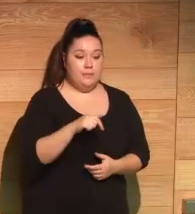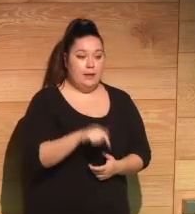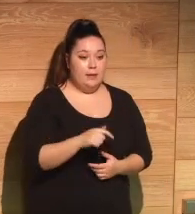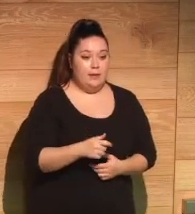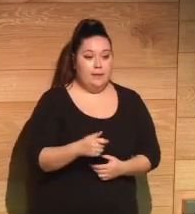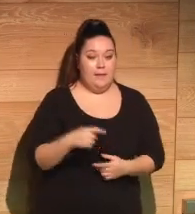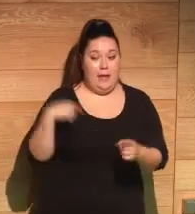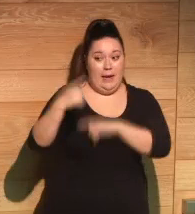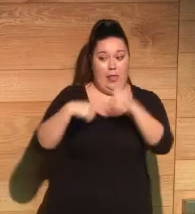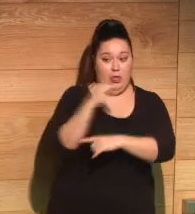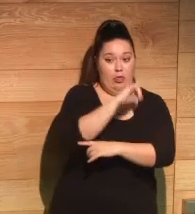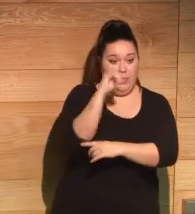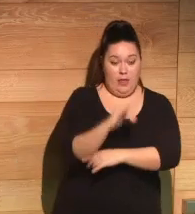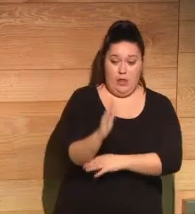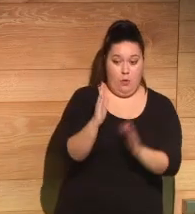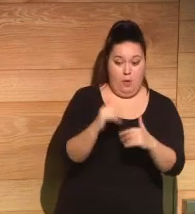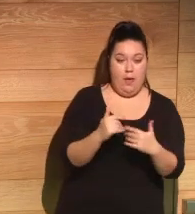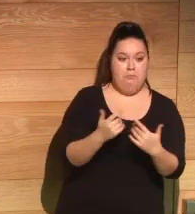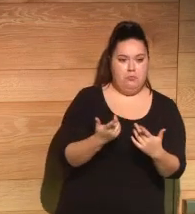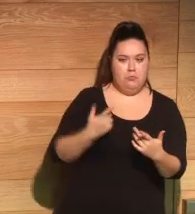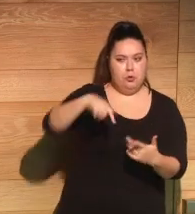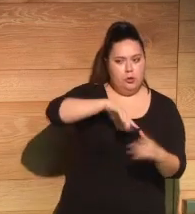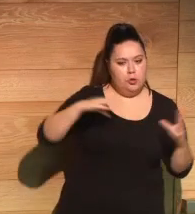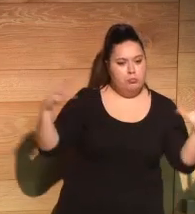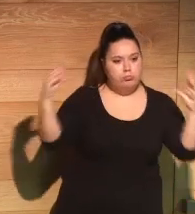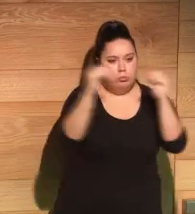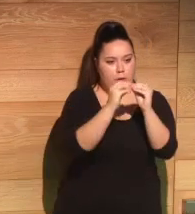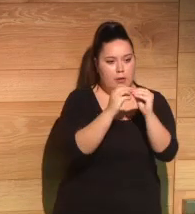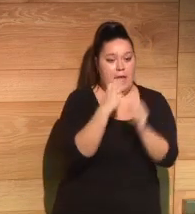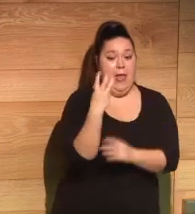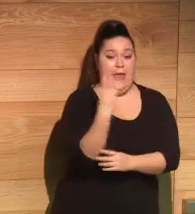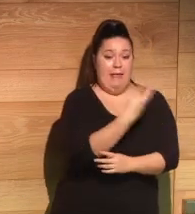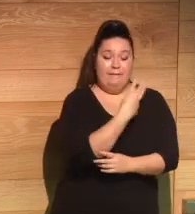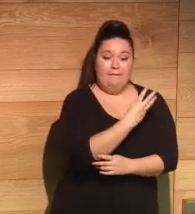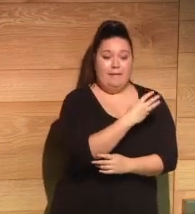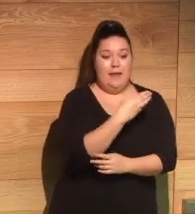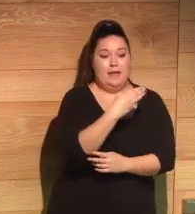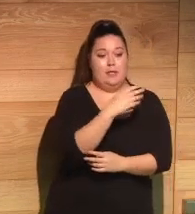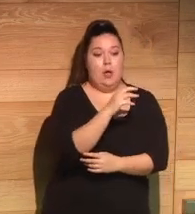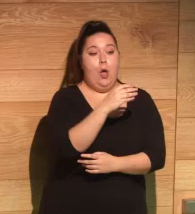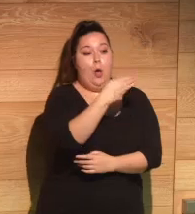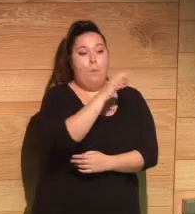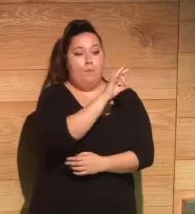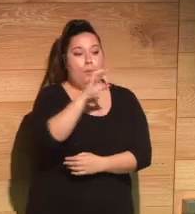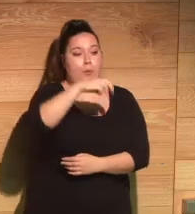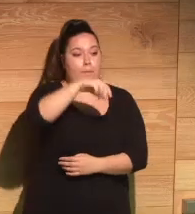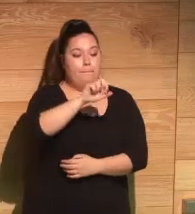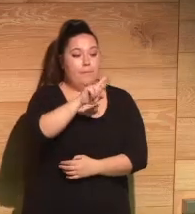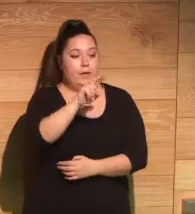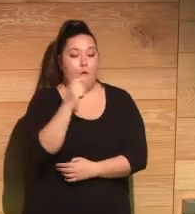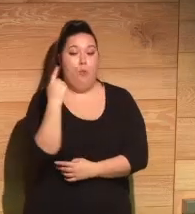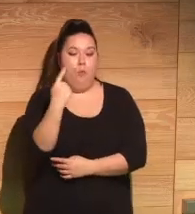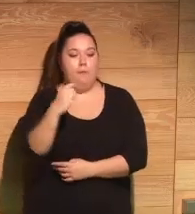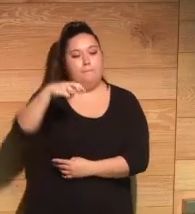generación Z. Podremos entonces estar de acuerdo en que estamos 3 boomer y un millennial, así un poco por resumir sin tener que entrar en más detalles,